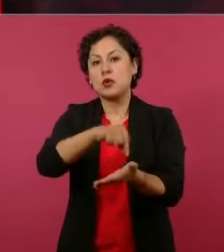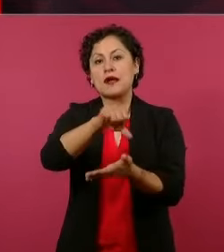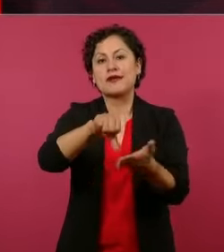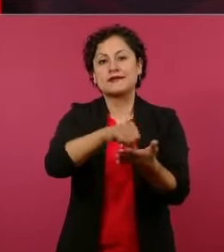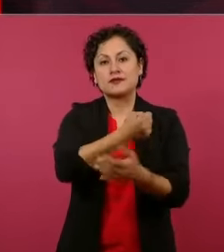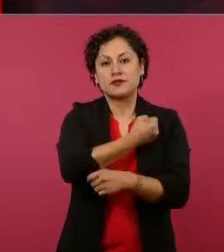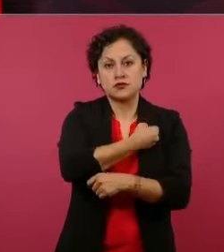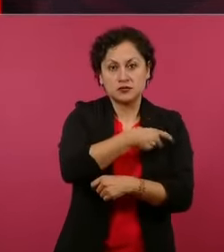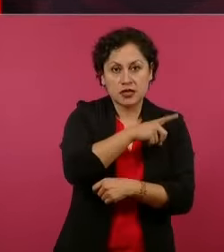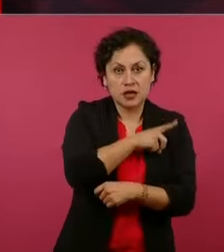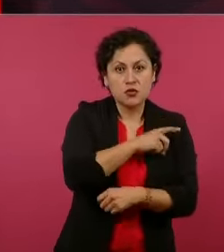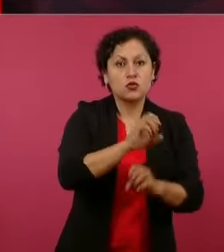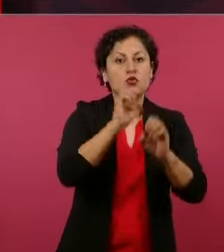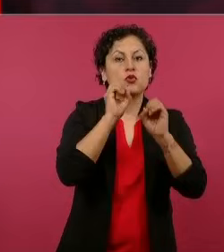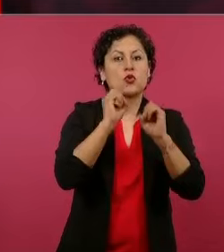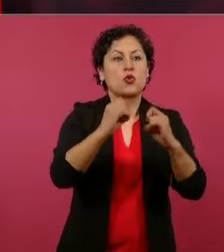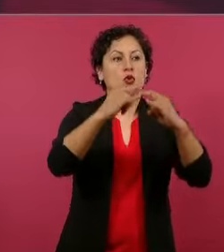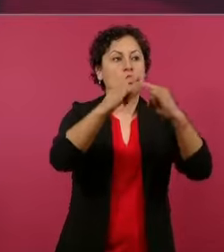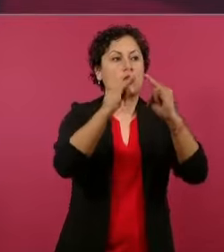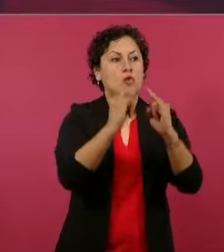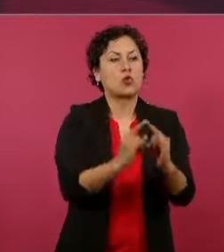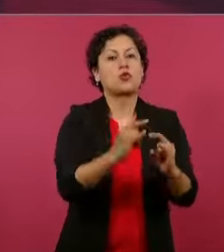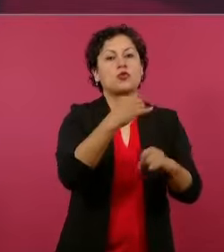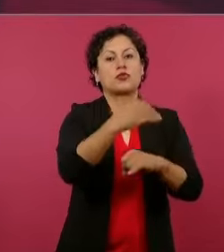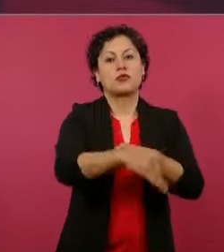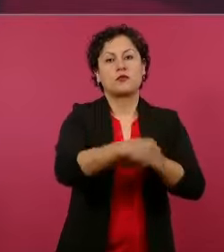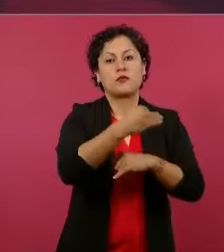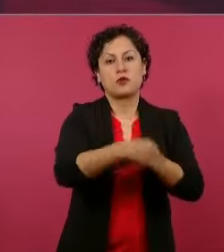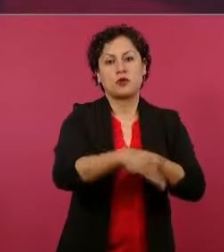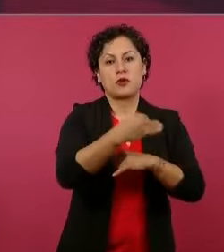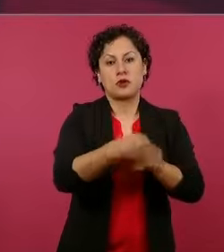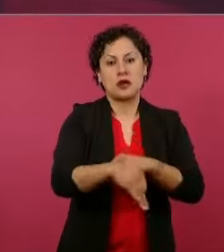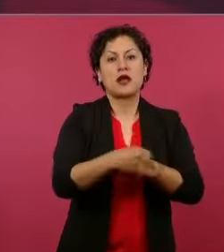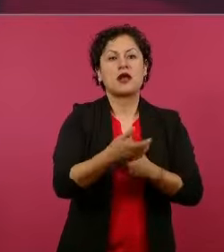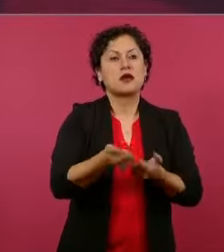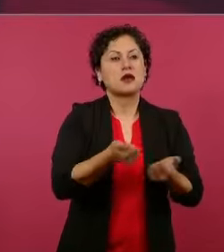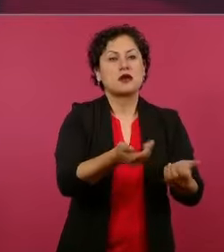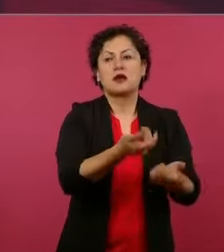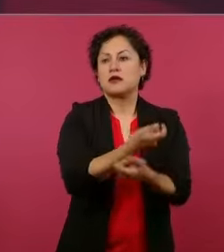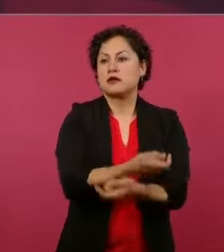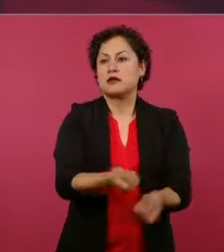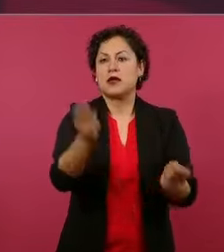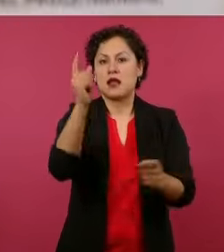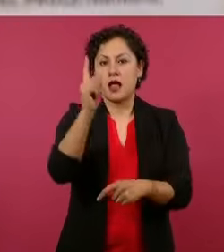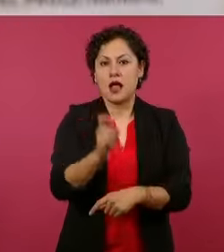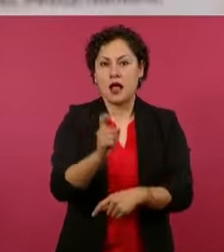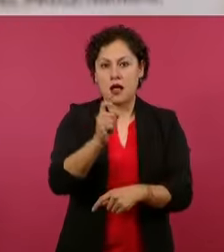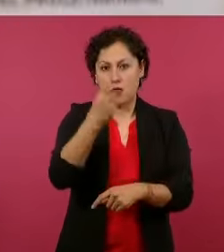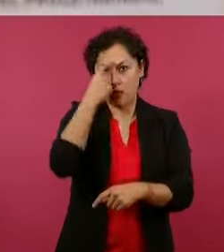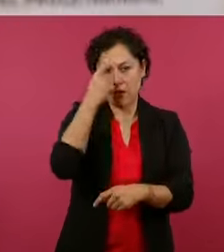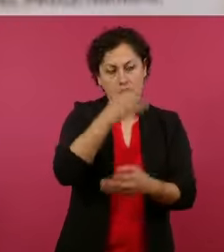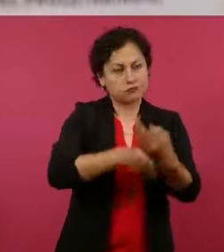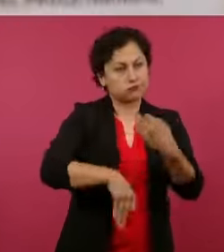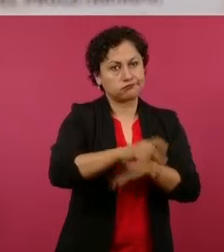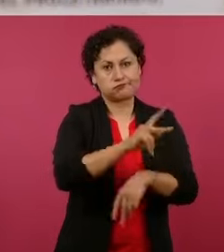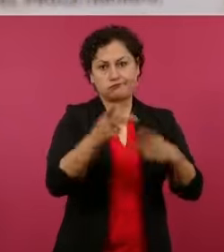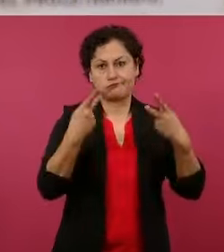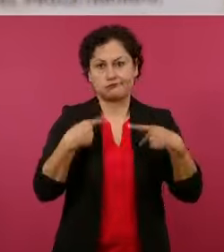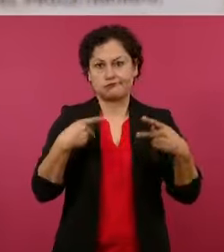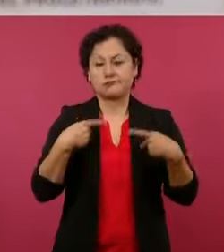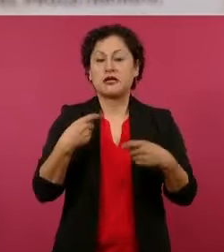ambulantes en en algunos lugares tener puestos de hidratación que esa es la otra cosa en la que secretaría de salud tanto Federal como